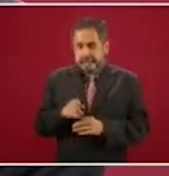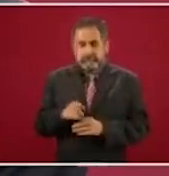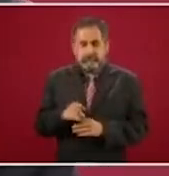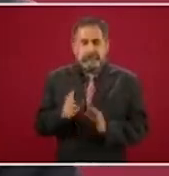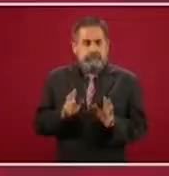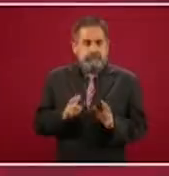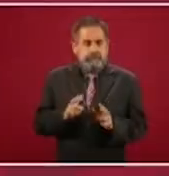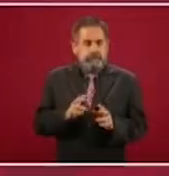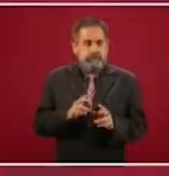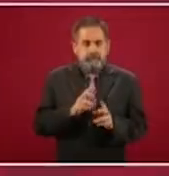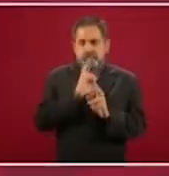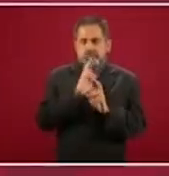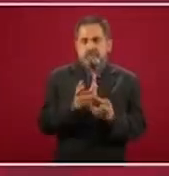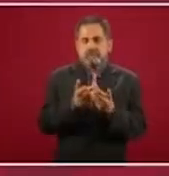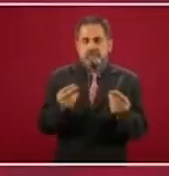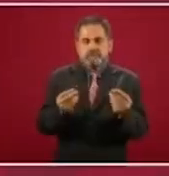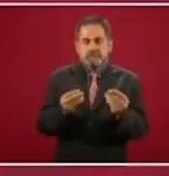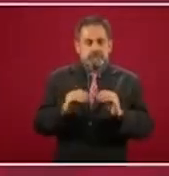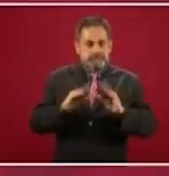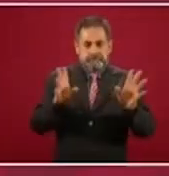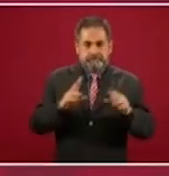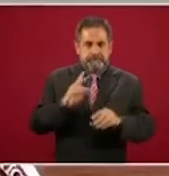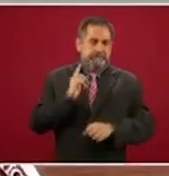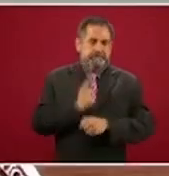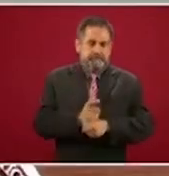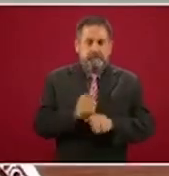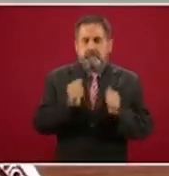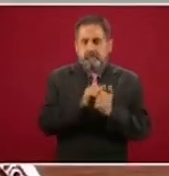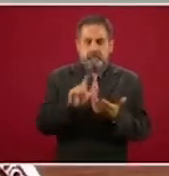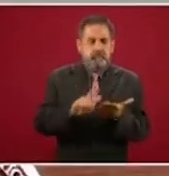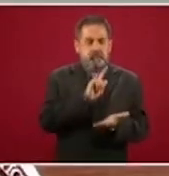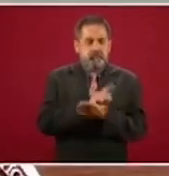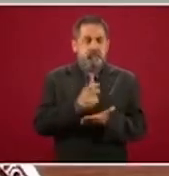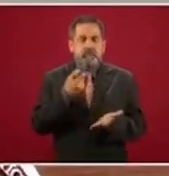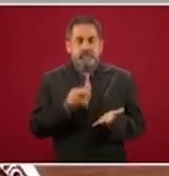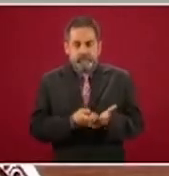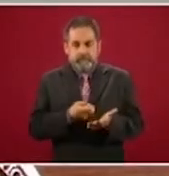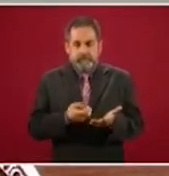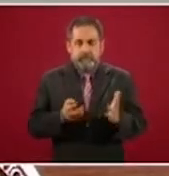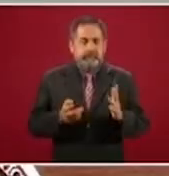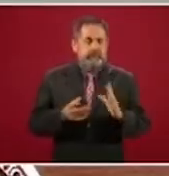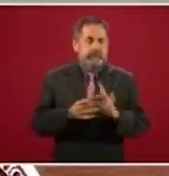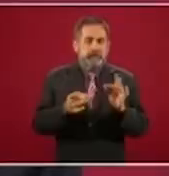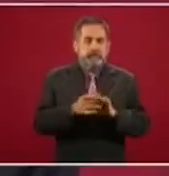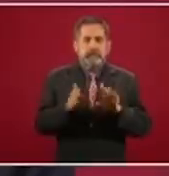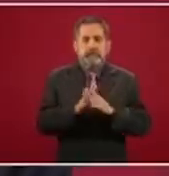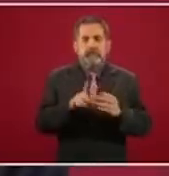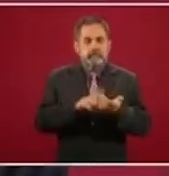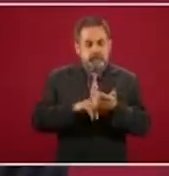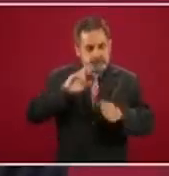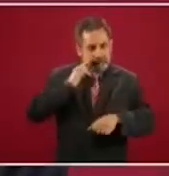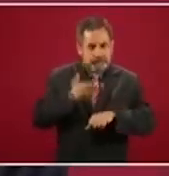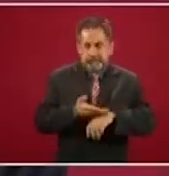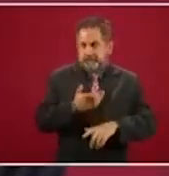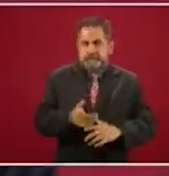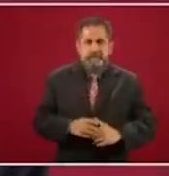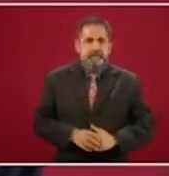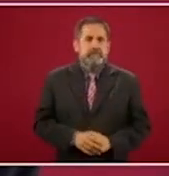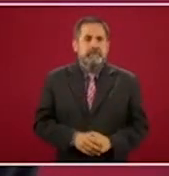y se resuelva de conformidad con la ley sobre las responsabilidades